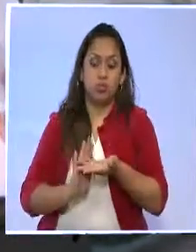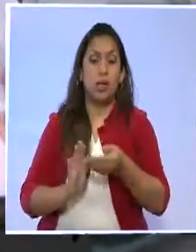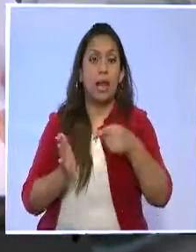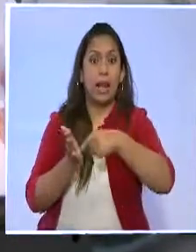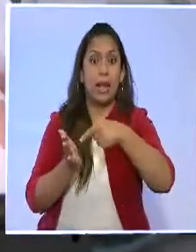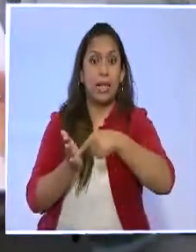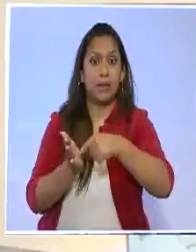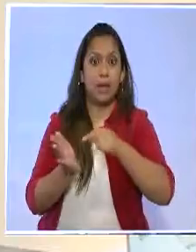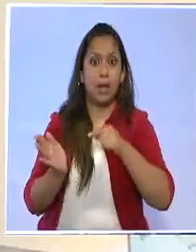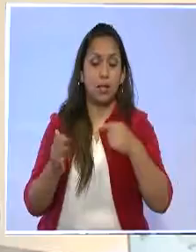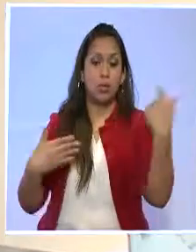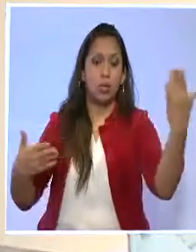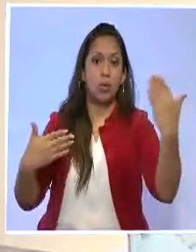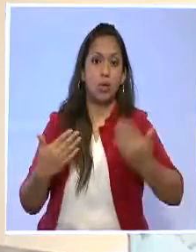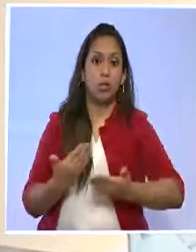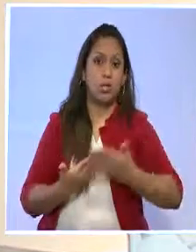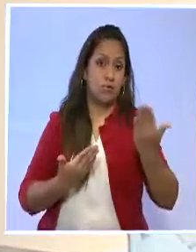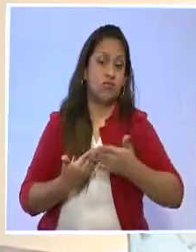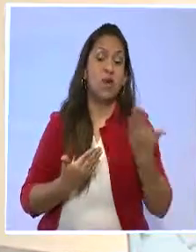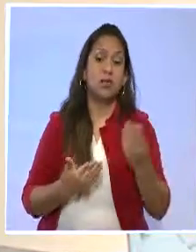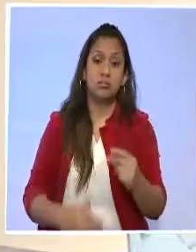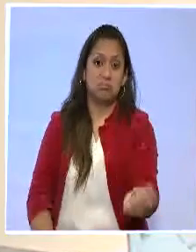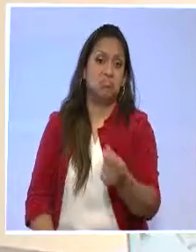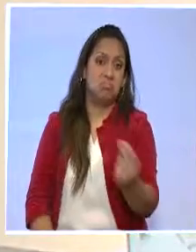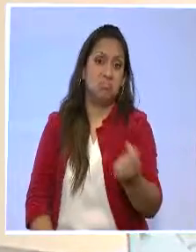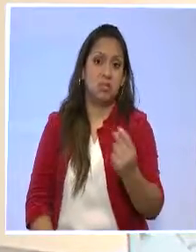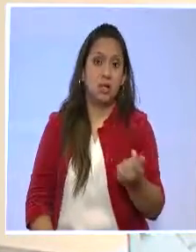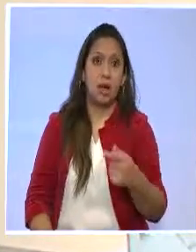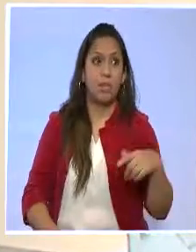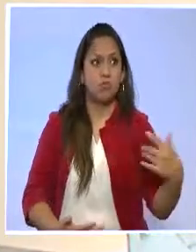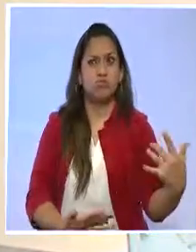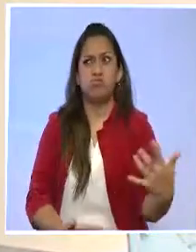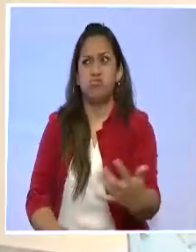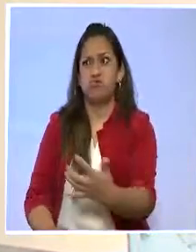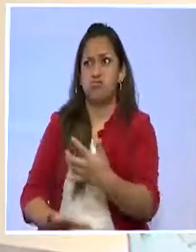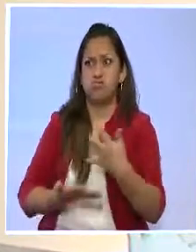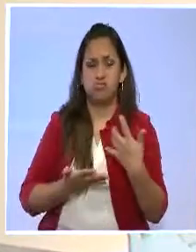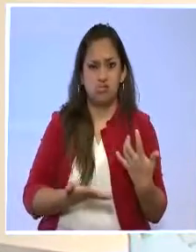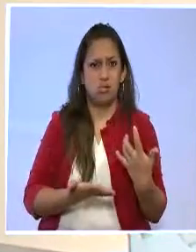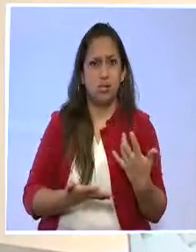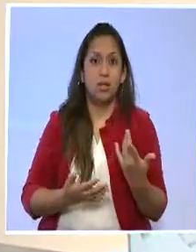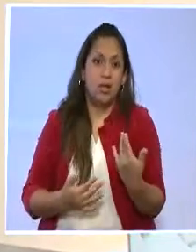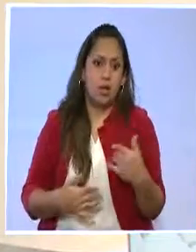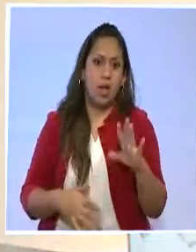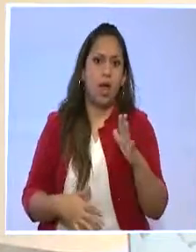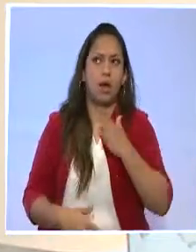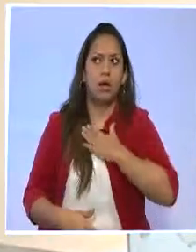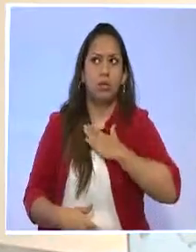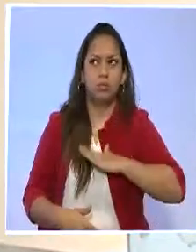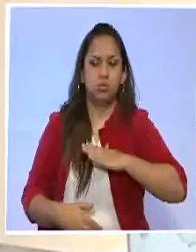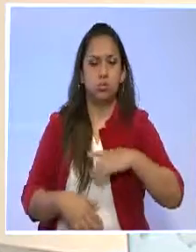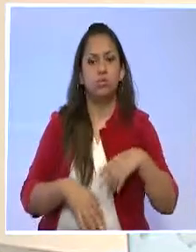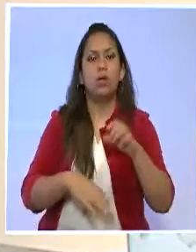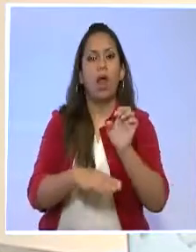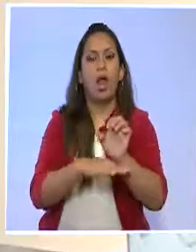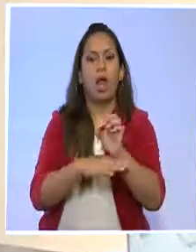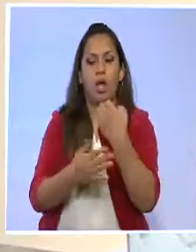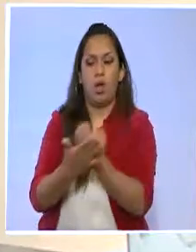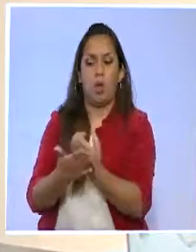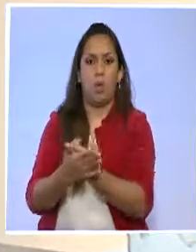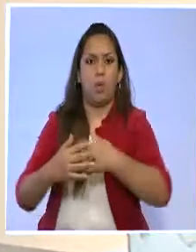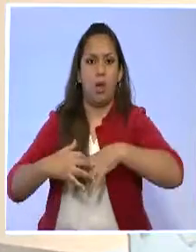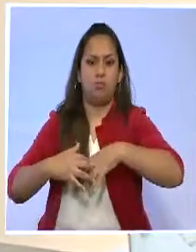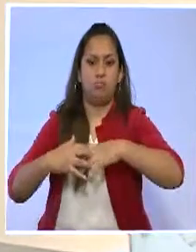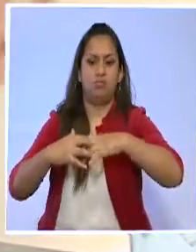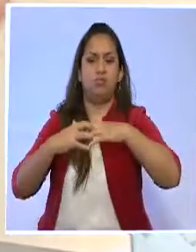las políticas más fáciles y más rápidas para recuperar y para cerrar esta brecha fiscal que estamos teniendo y por otro país